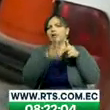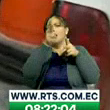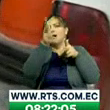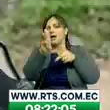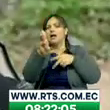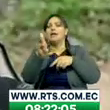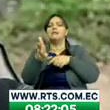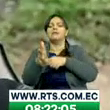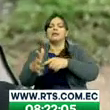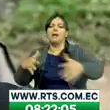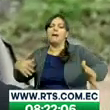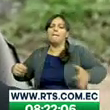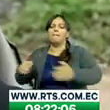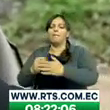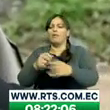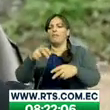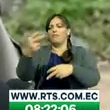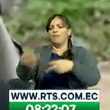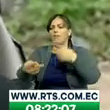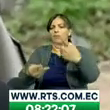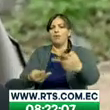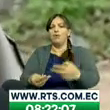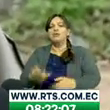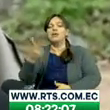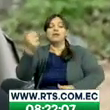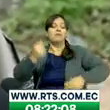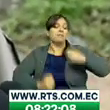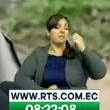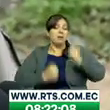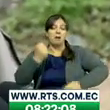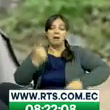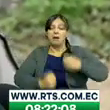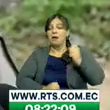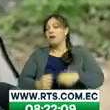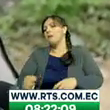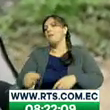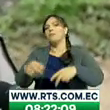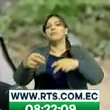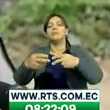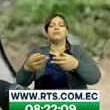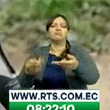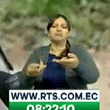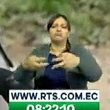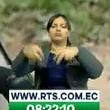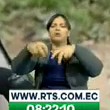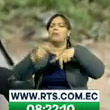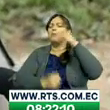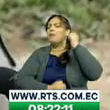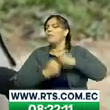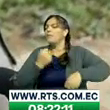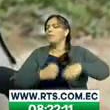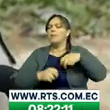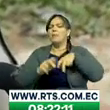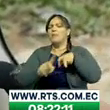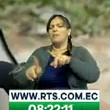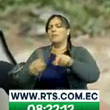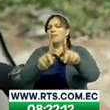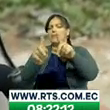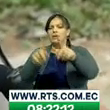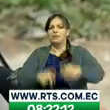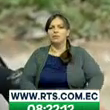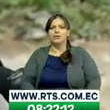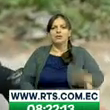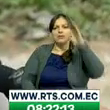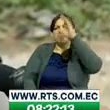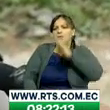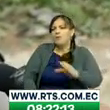había suscitado en la ciudad de Milagro. Nuestras unidades se activan. Inmediatamente comienzan en una